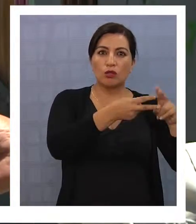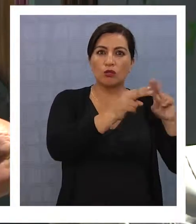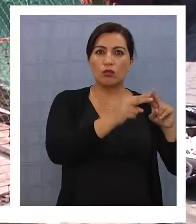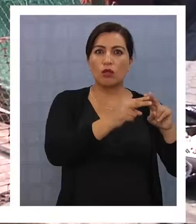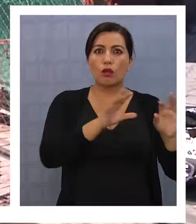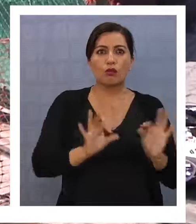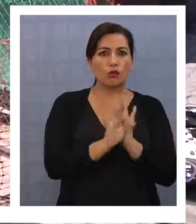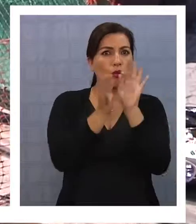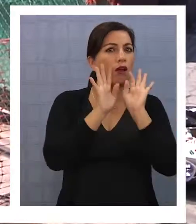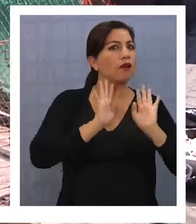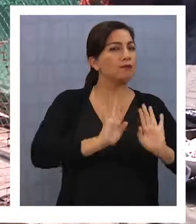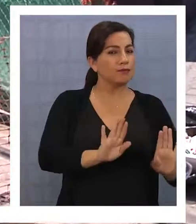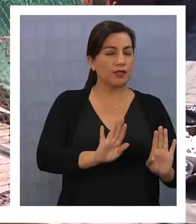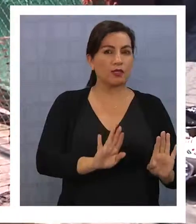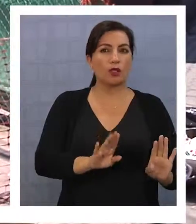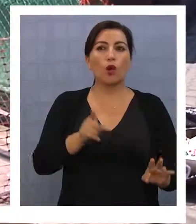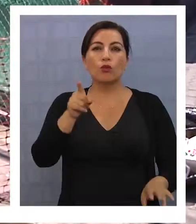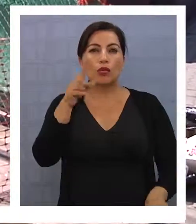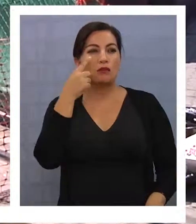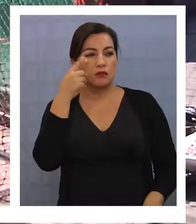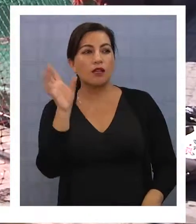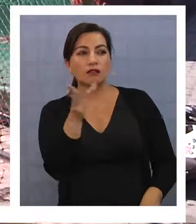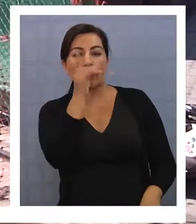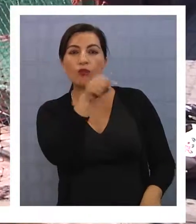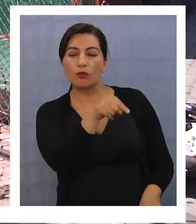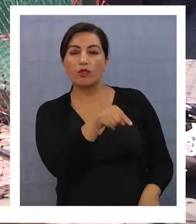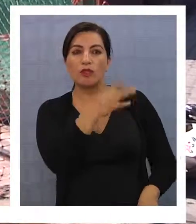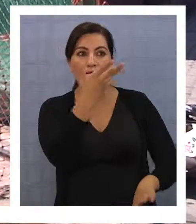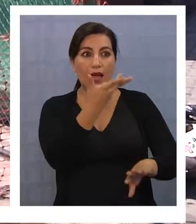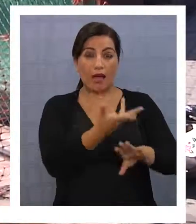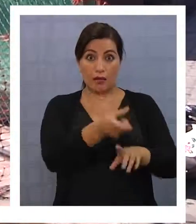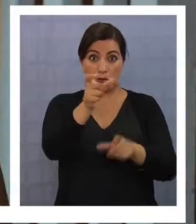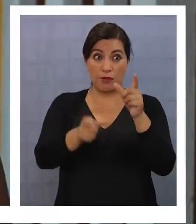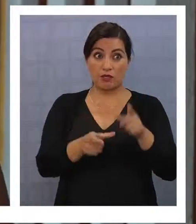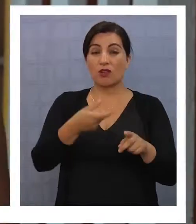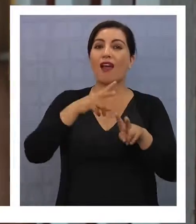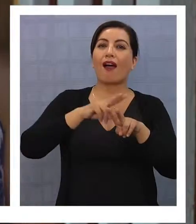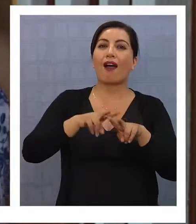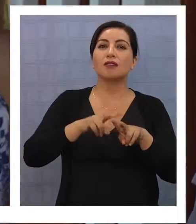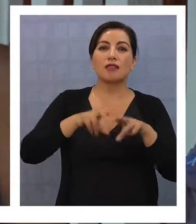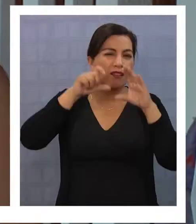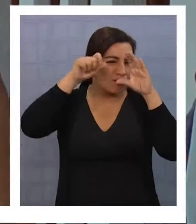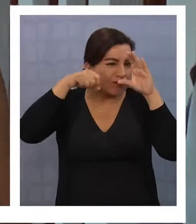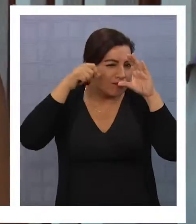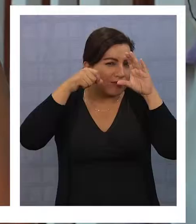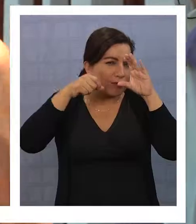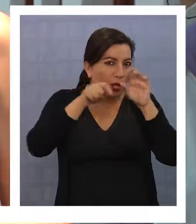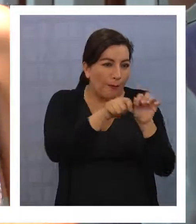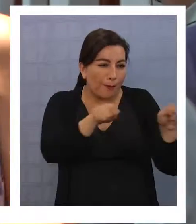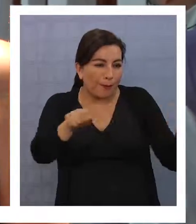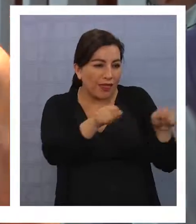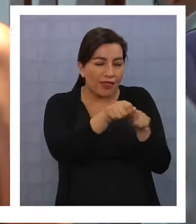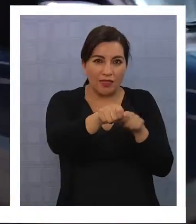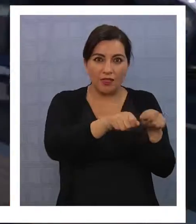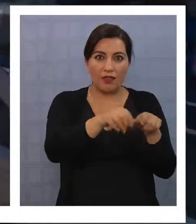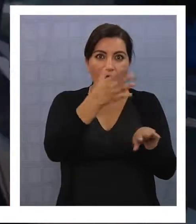no se ha detenido, si ustedes se fijaron delante había gente de la empresa haciendo topografía, por tanto,